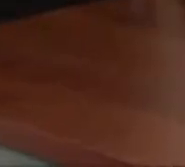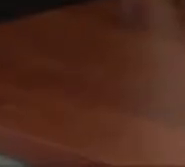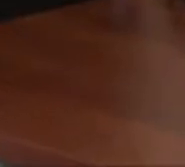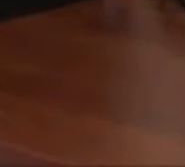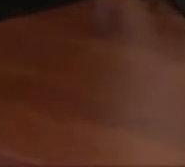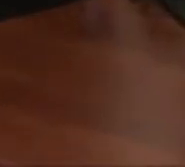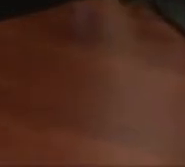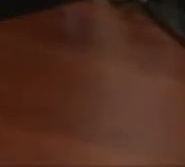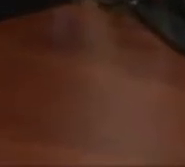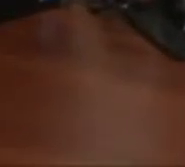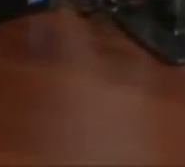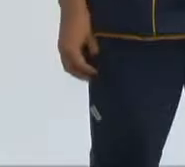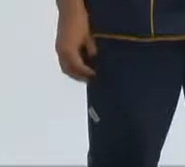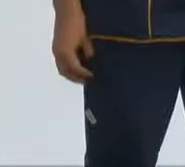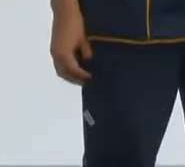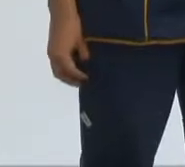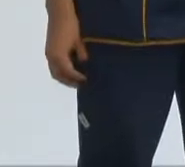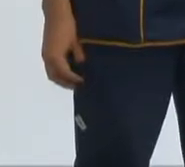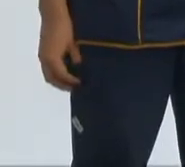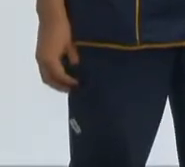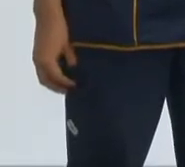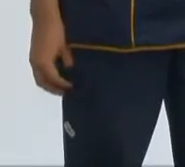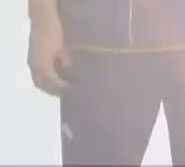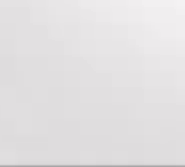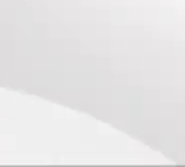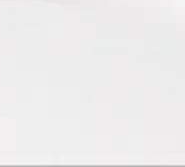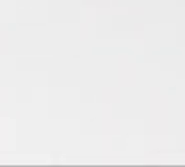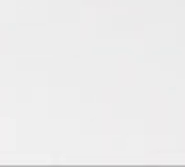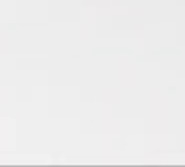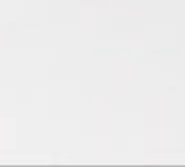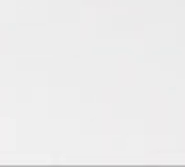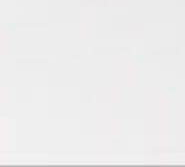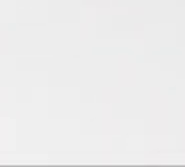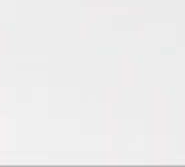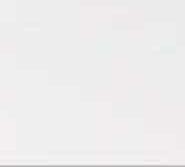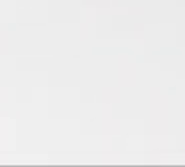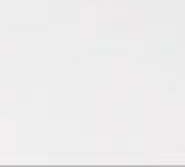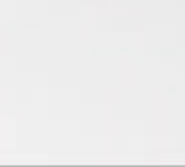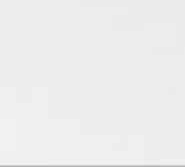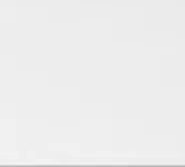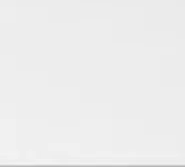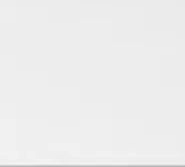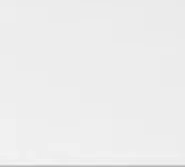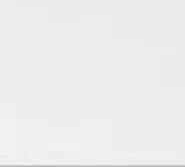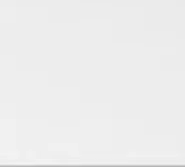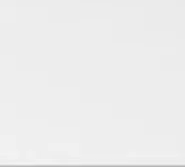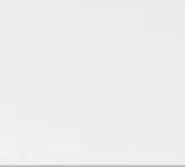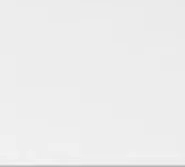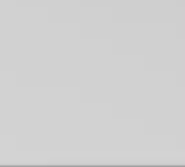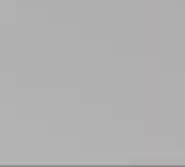quienes nos apoyarán ante cualquier posible eventualidad por su atención